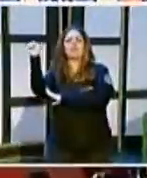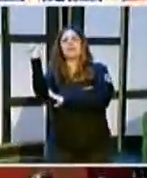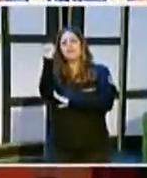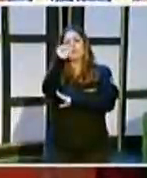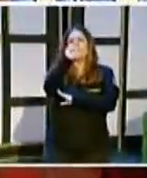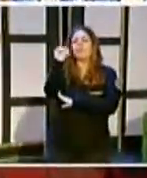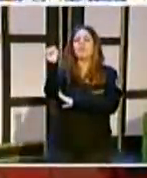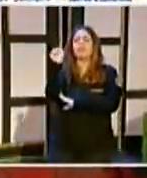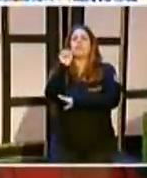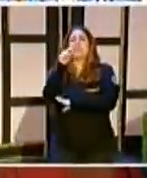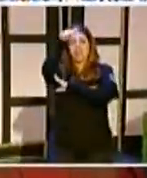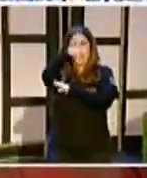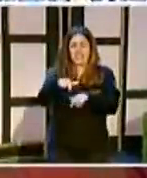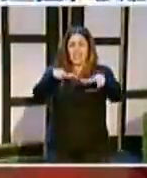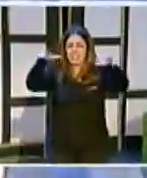Dentro de esta clase,